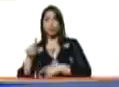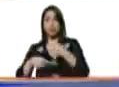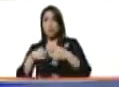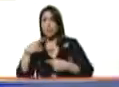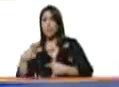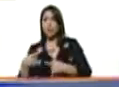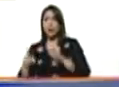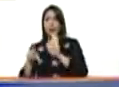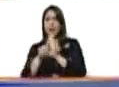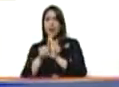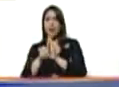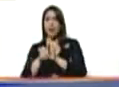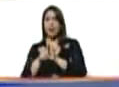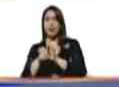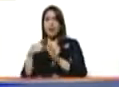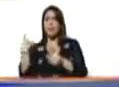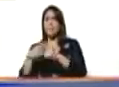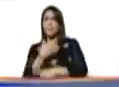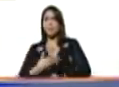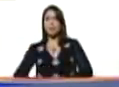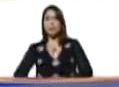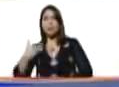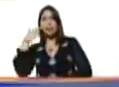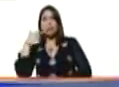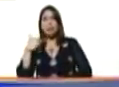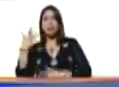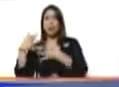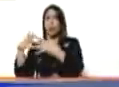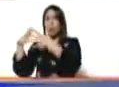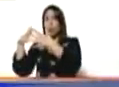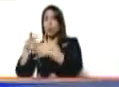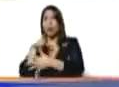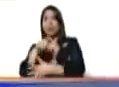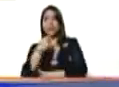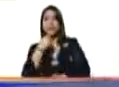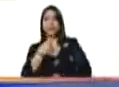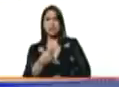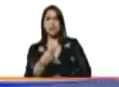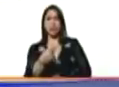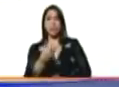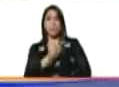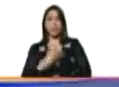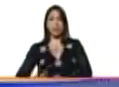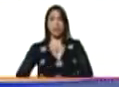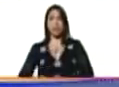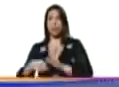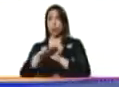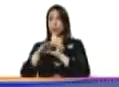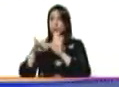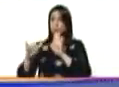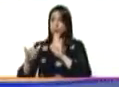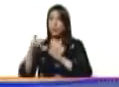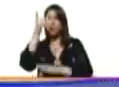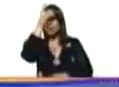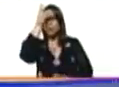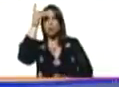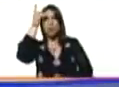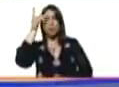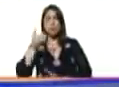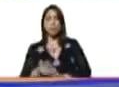Obama, aquí hiciera referencia el presidente constituyente Diosdado